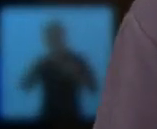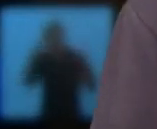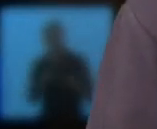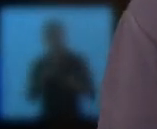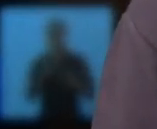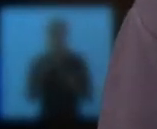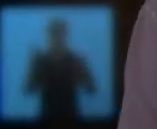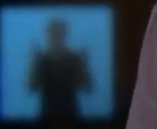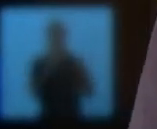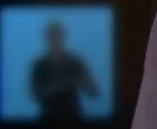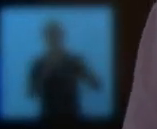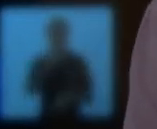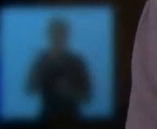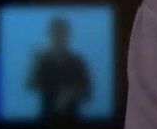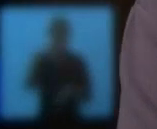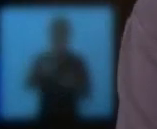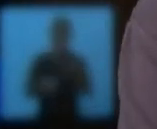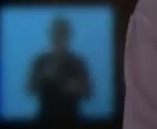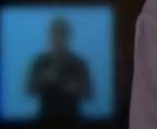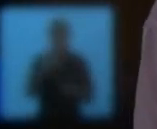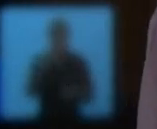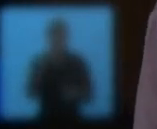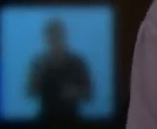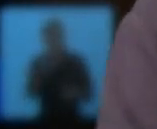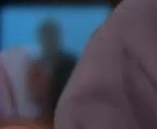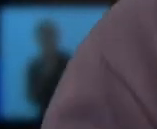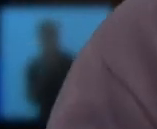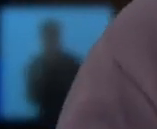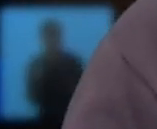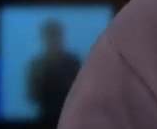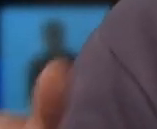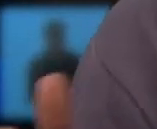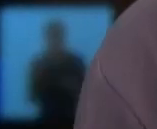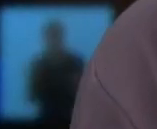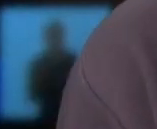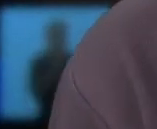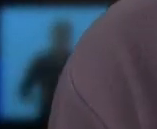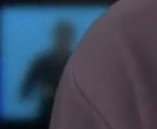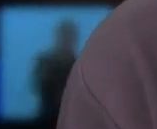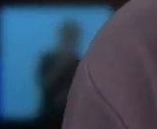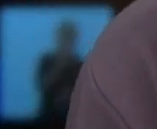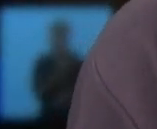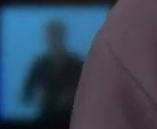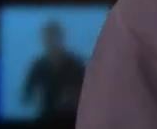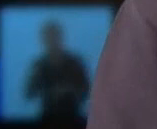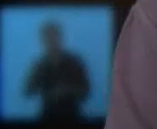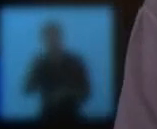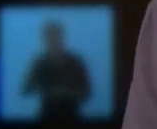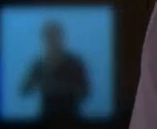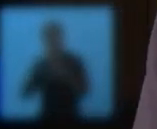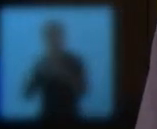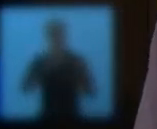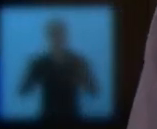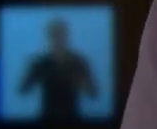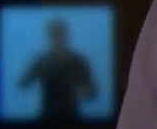transforman esos símbolos o esas imágenes o pequeños fragmentos de lo que se dijo en el post-debate va a ser más importante en el marco de la campaña que el debate